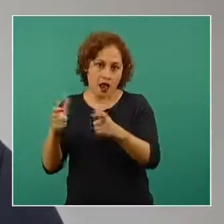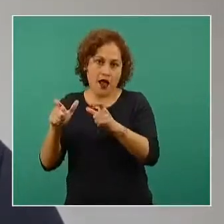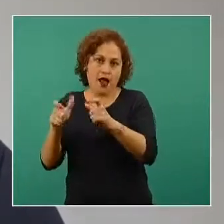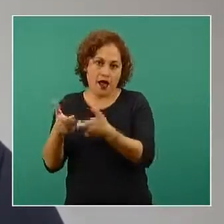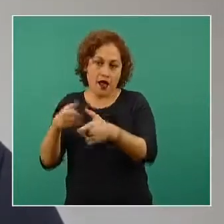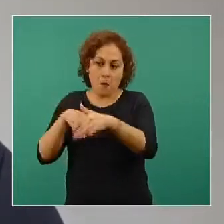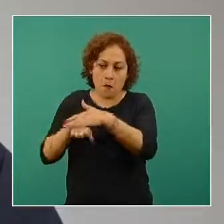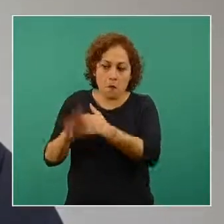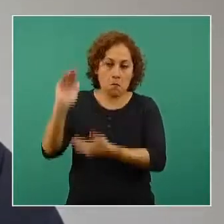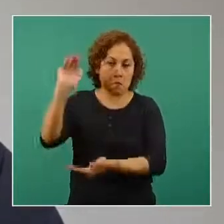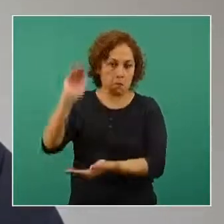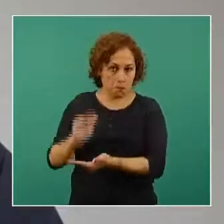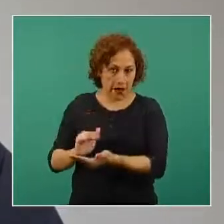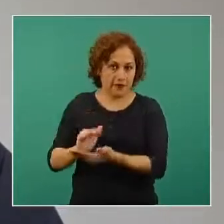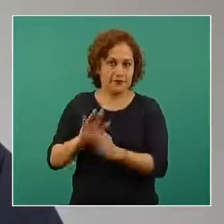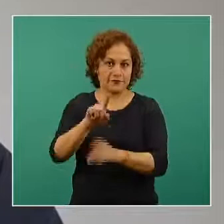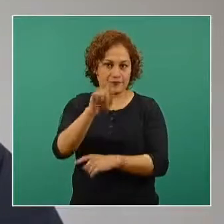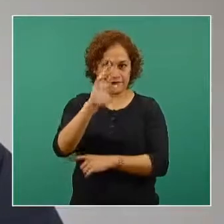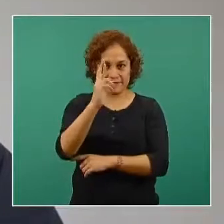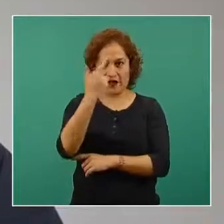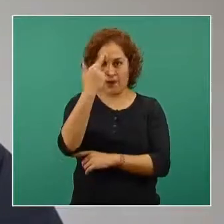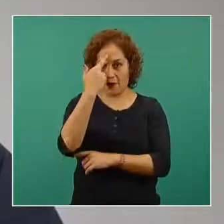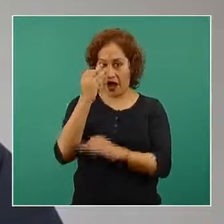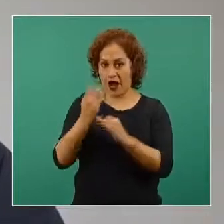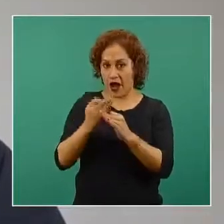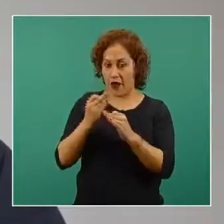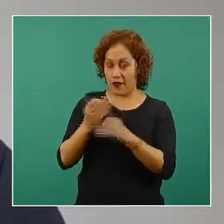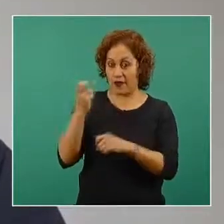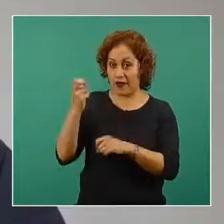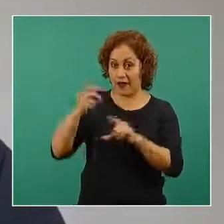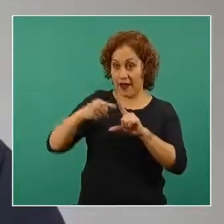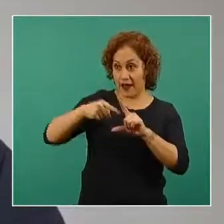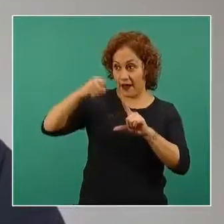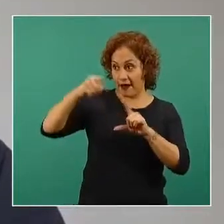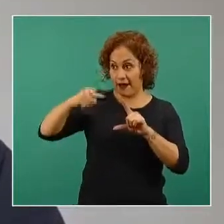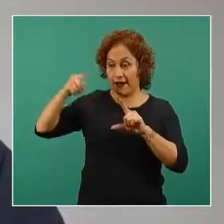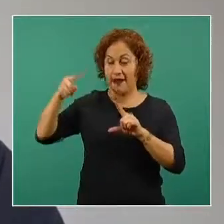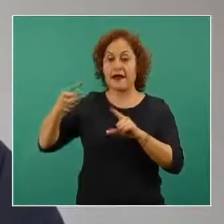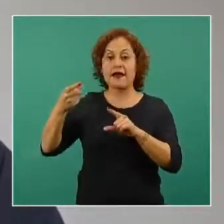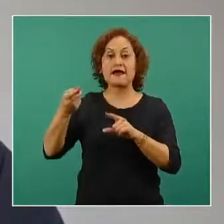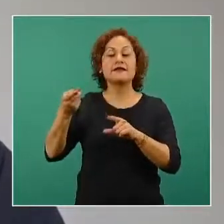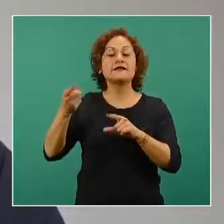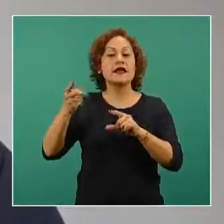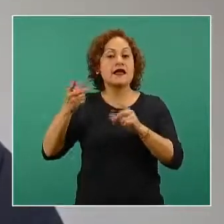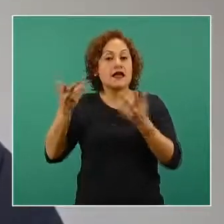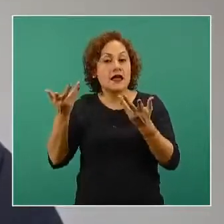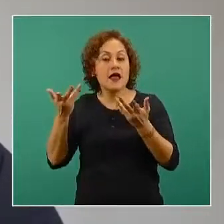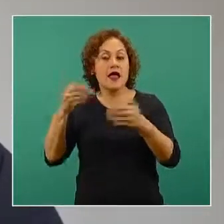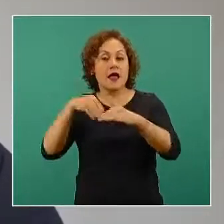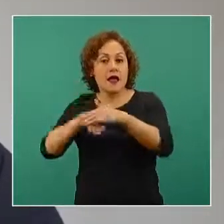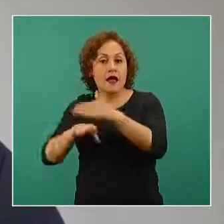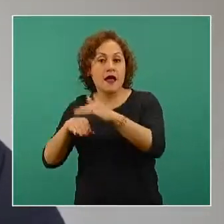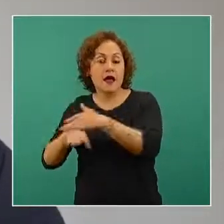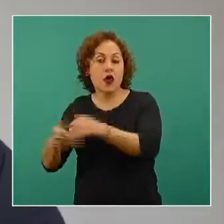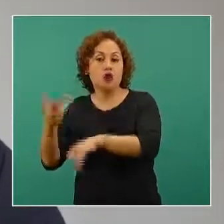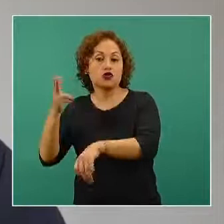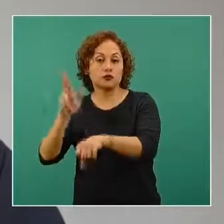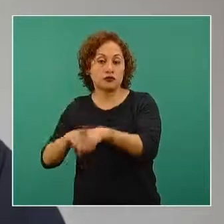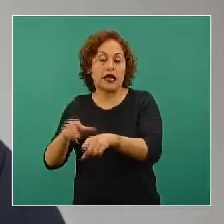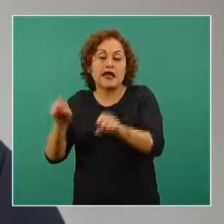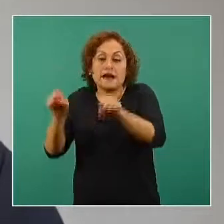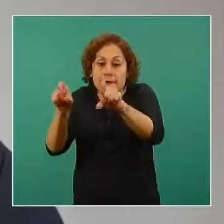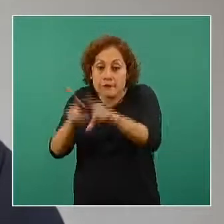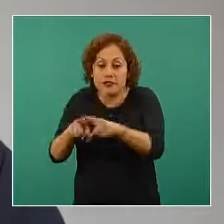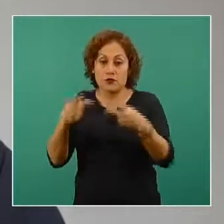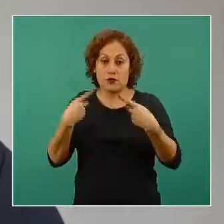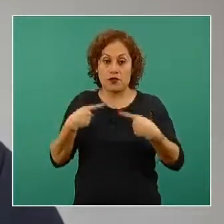de enfermedad grave. Recordemos que la curva que estamos viendo en este momento representa también los casos graves de la enfermedad que